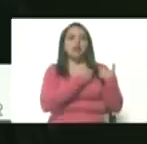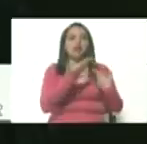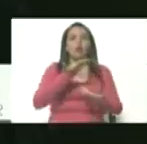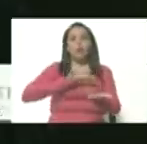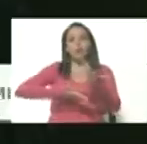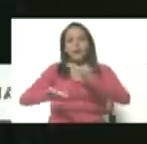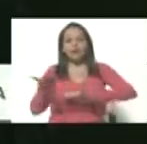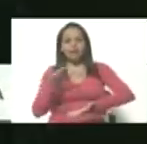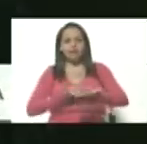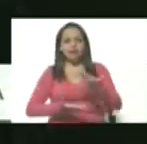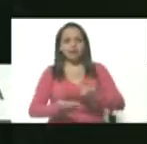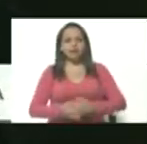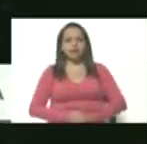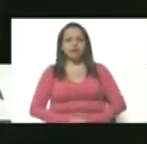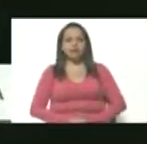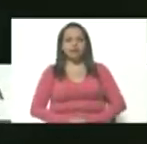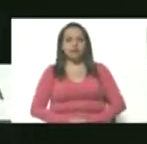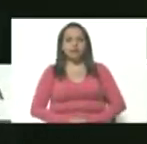compartida,